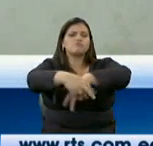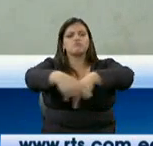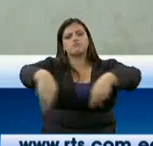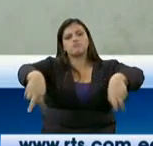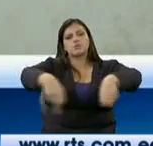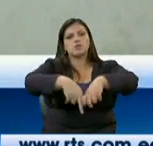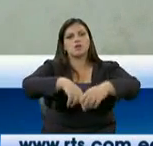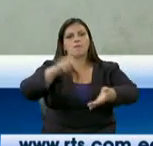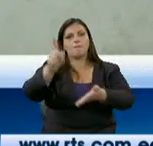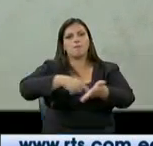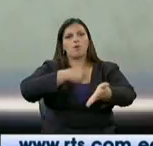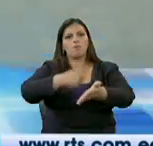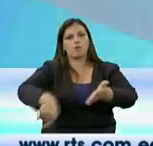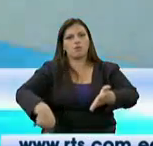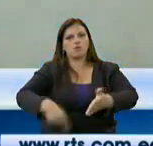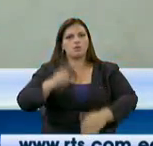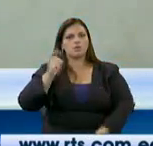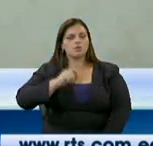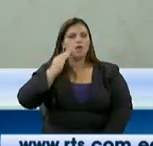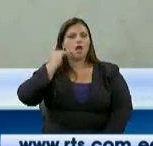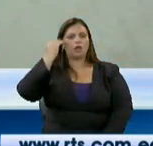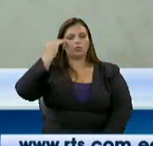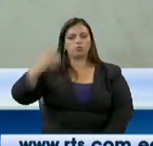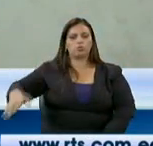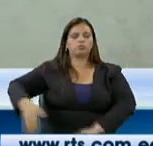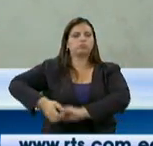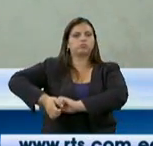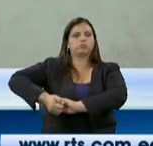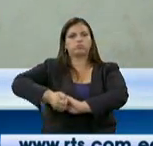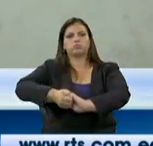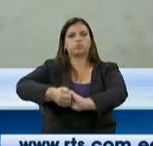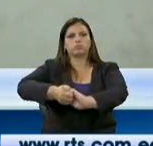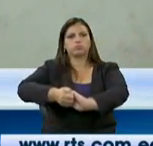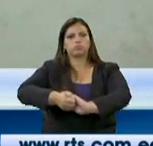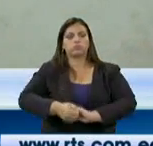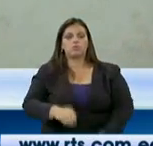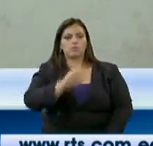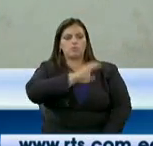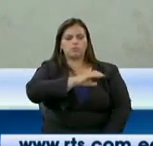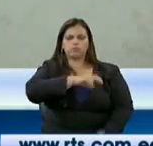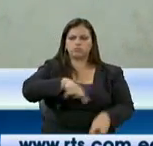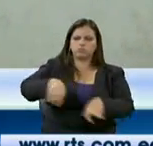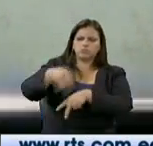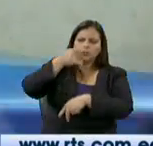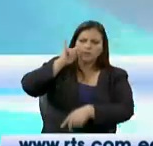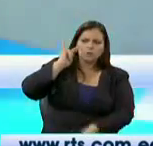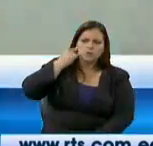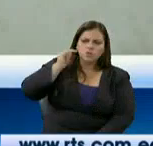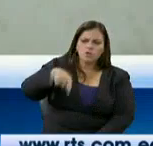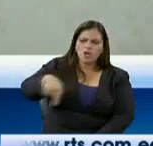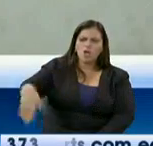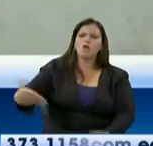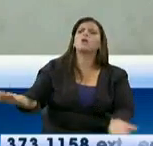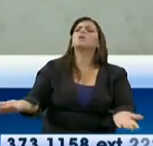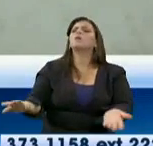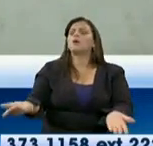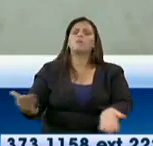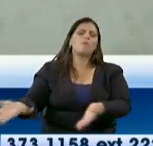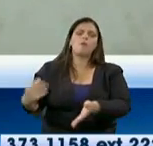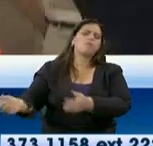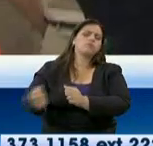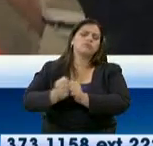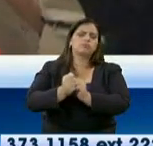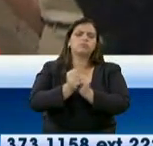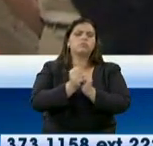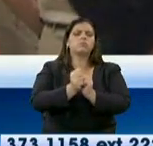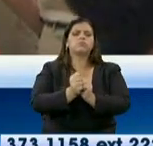INAPEN, se los va a retener, se los va a ir a entregar a sus padres, luego se va a realizar un parte policial y un acuerdo de compromiso con los padres del